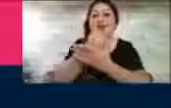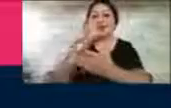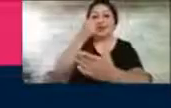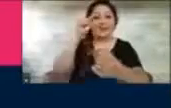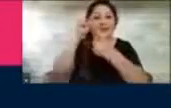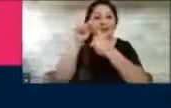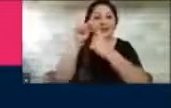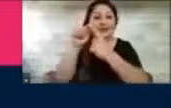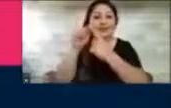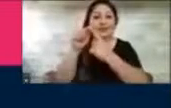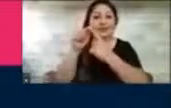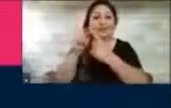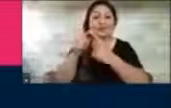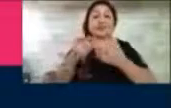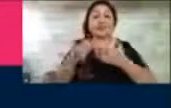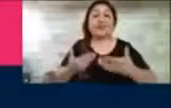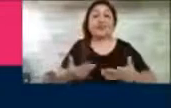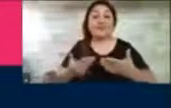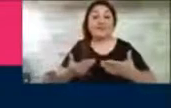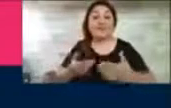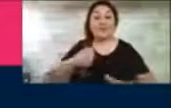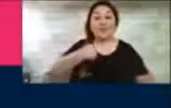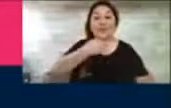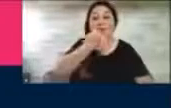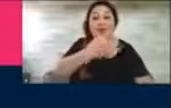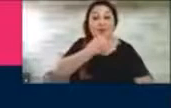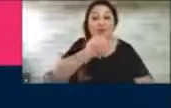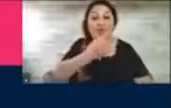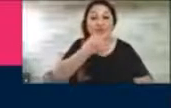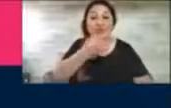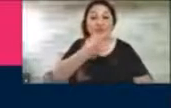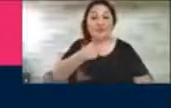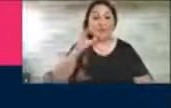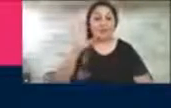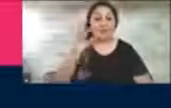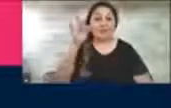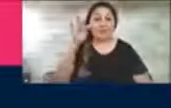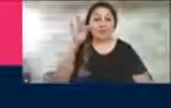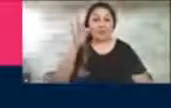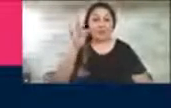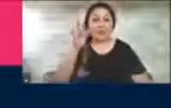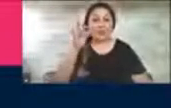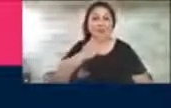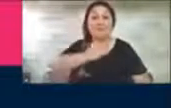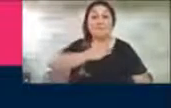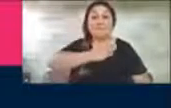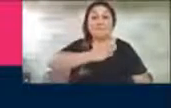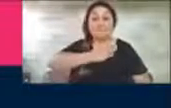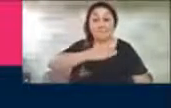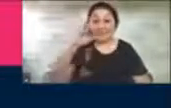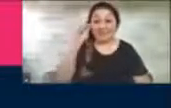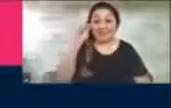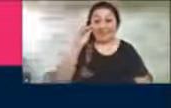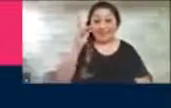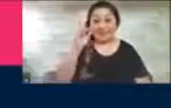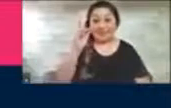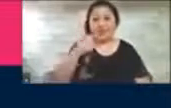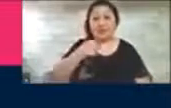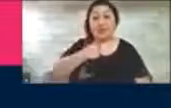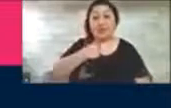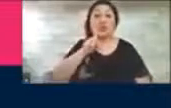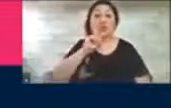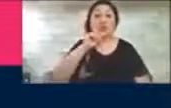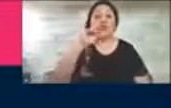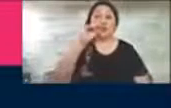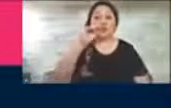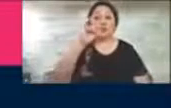y bueno como les comentaba yo me di cuenta que con mi discapacidad yo tengo ni play que es práctica por